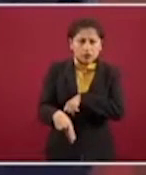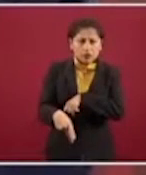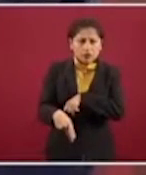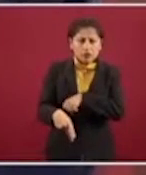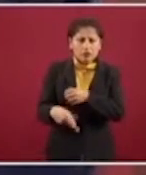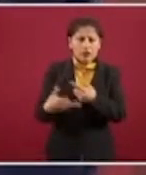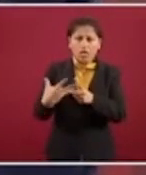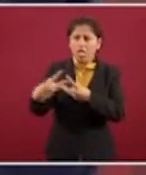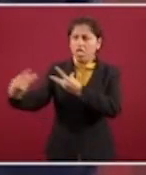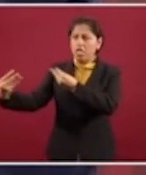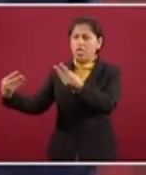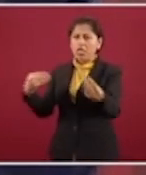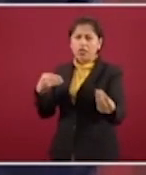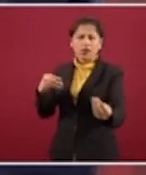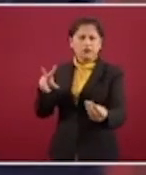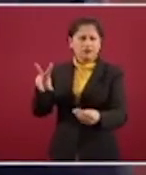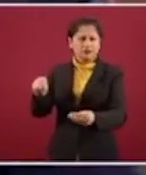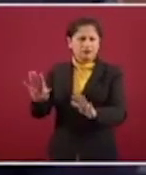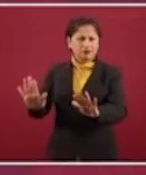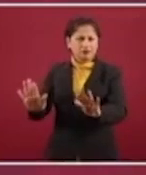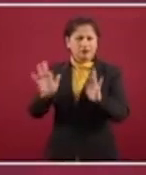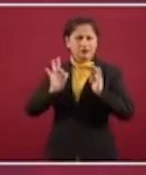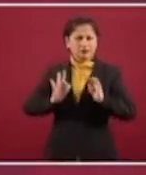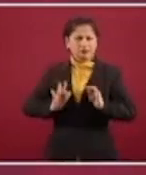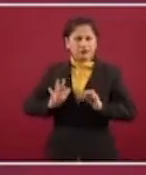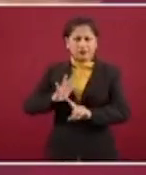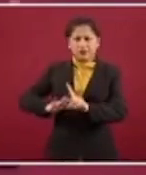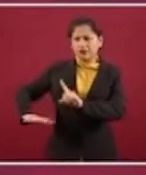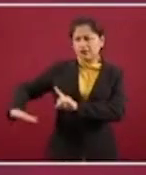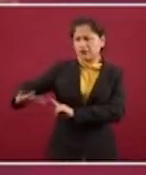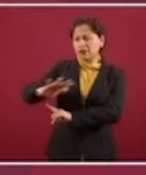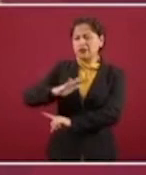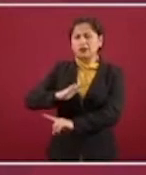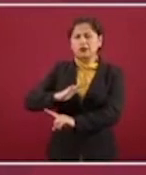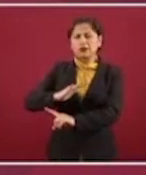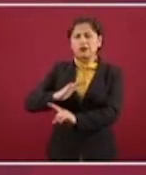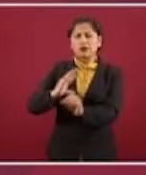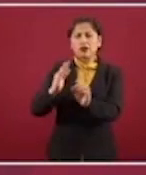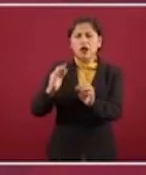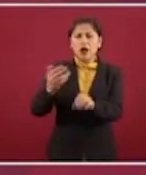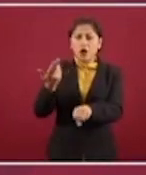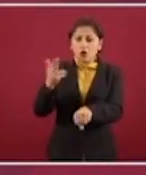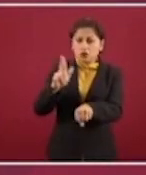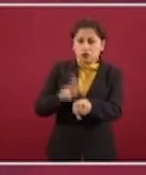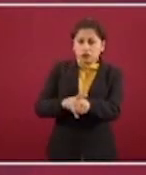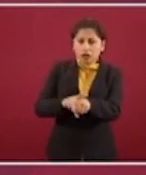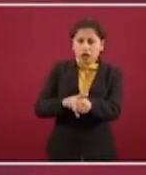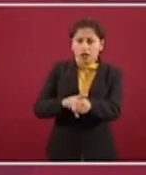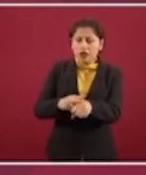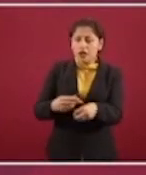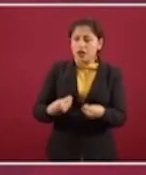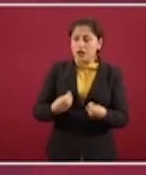infección a la población que está alrededor de un hospital